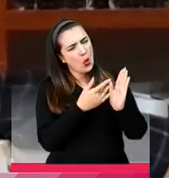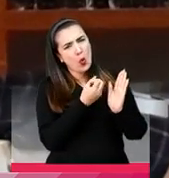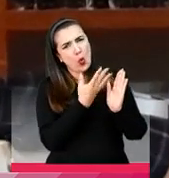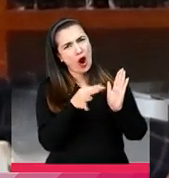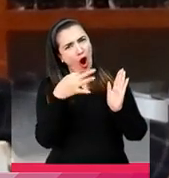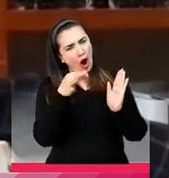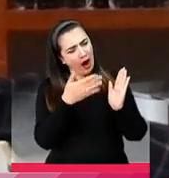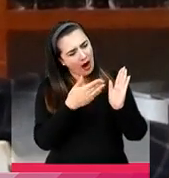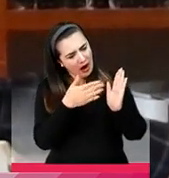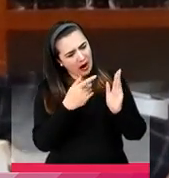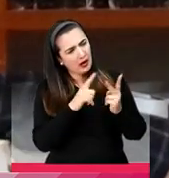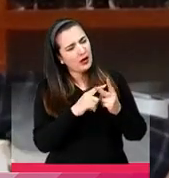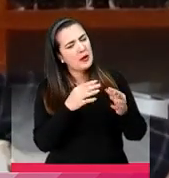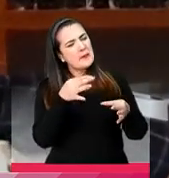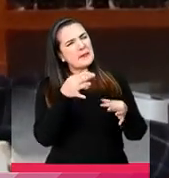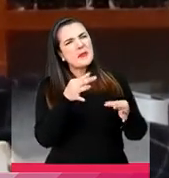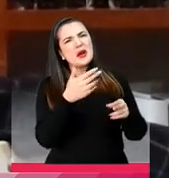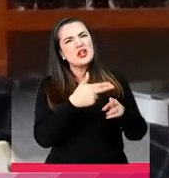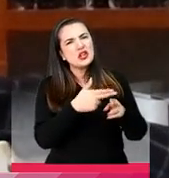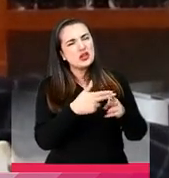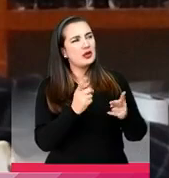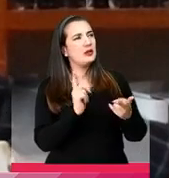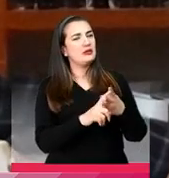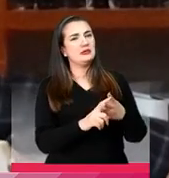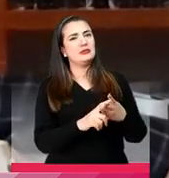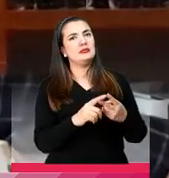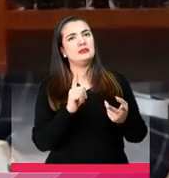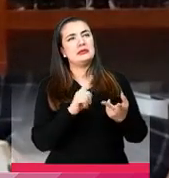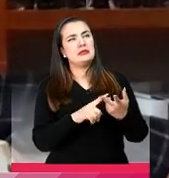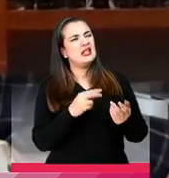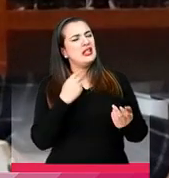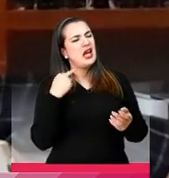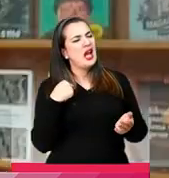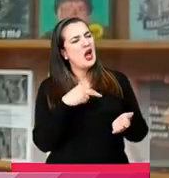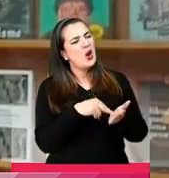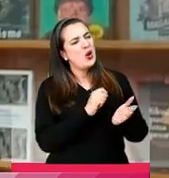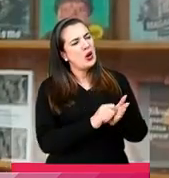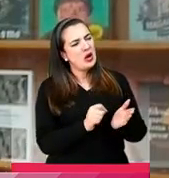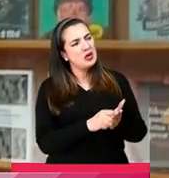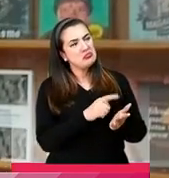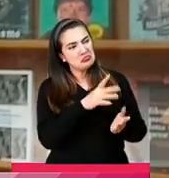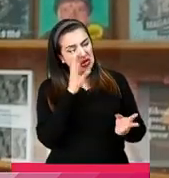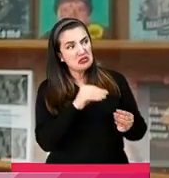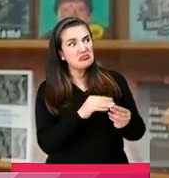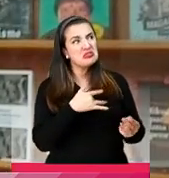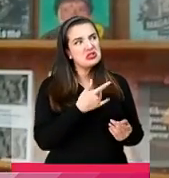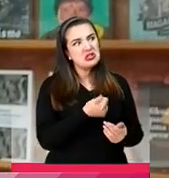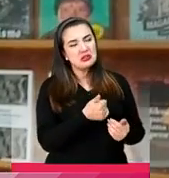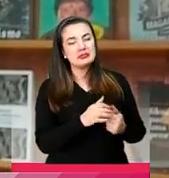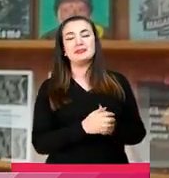qué tipo de papel es, qué me parece el escritor y si se lo recomiendo. Esta es toda la